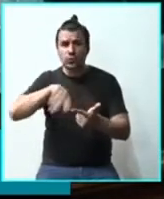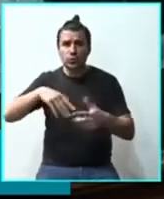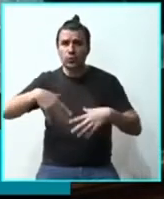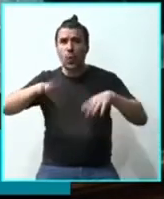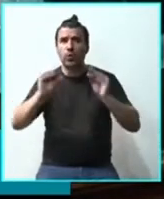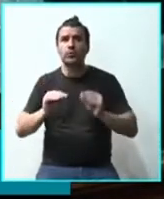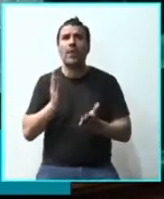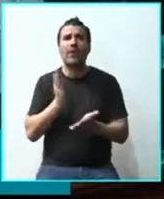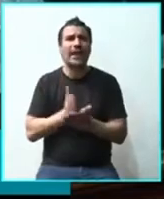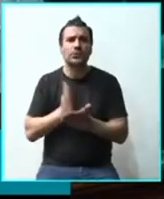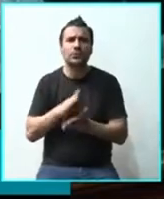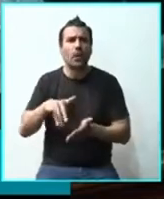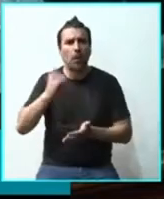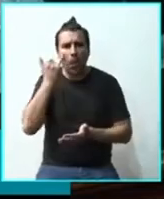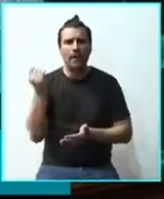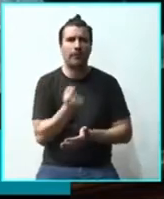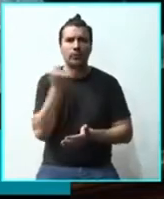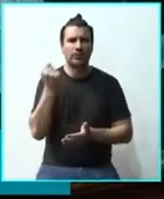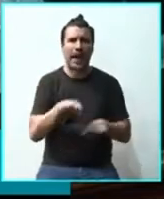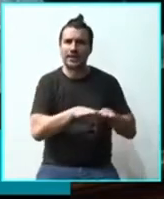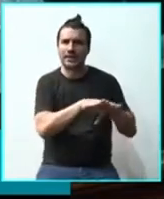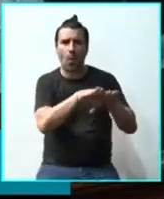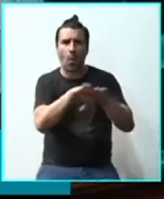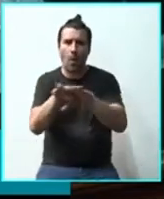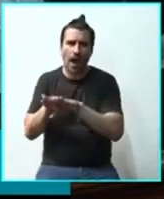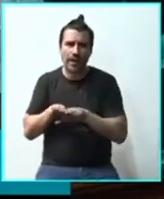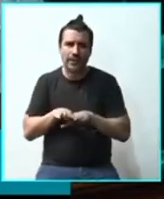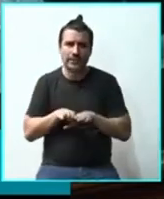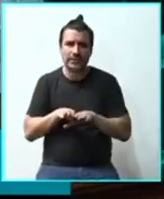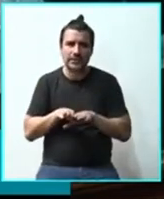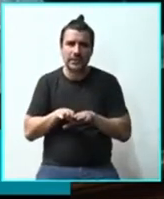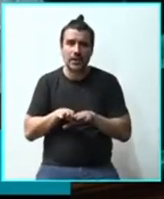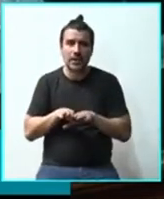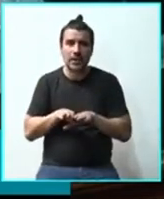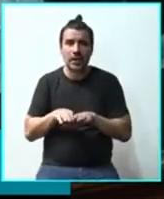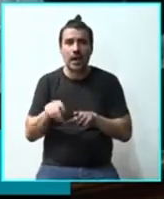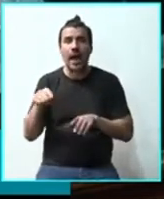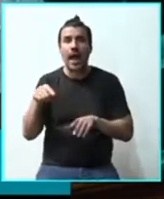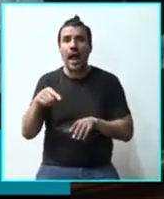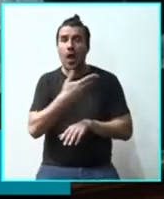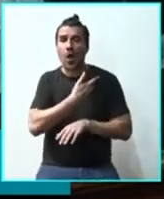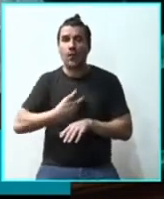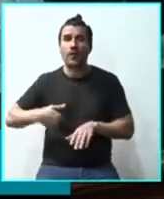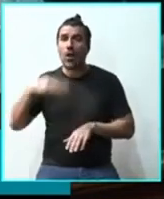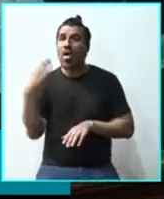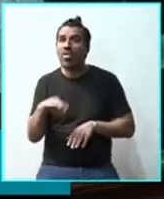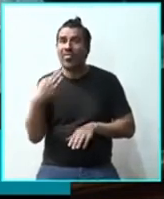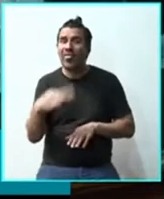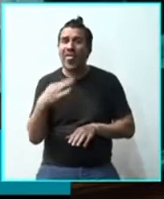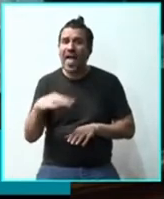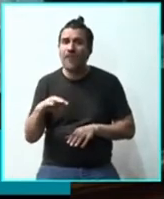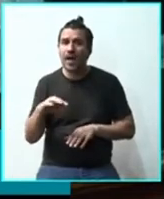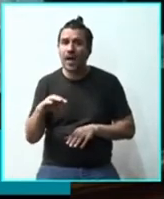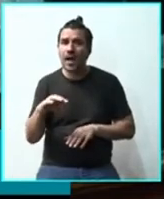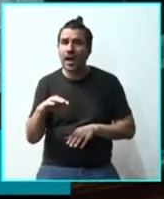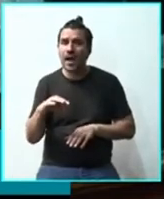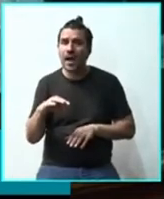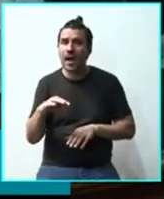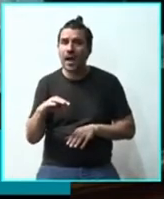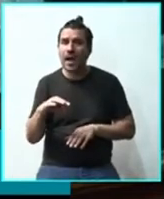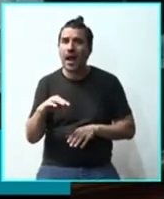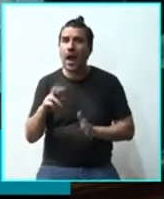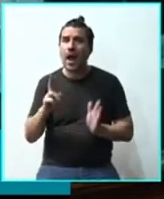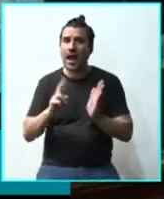hay intersecciones de conflictos entre esos derechos. El Estado lo que tiene que hacer a través de